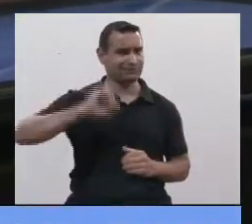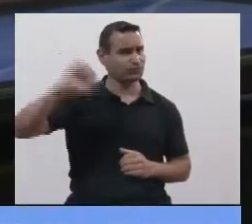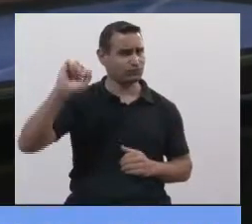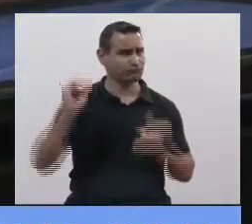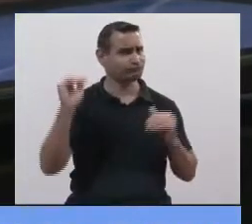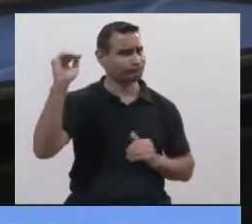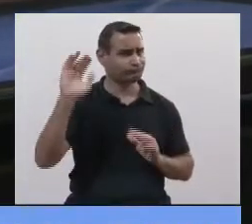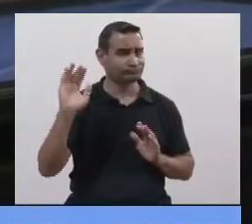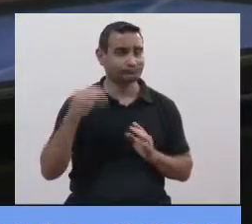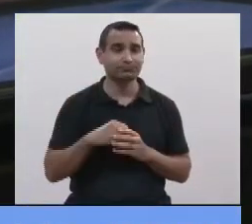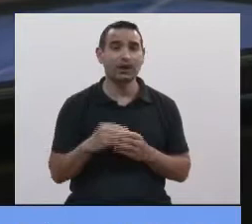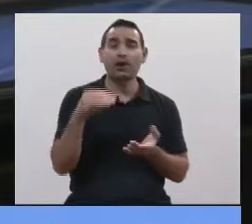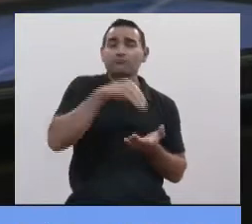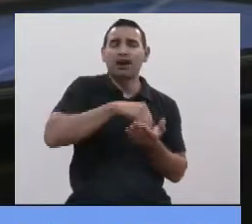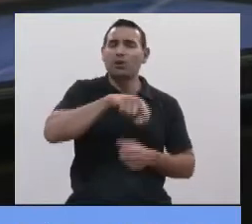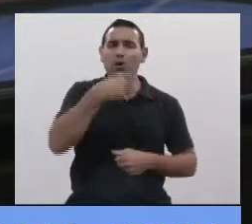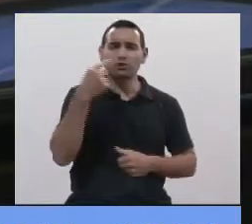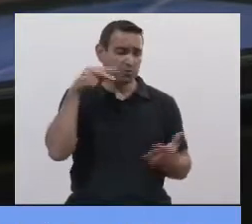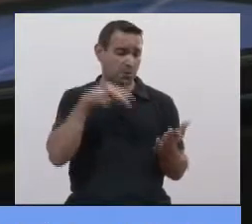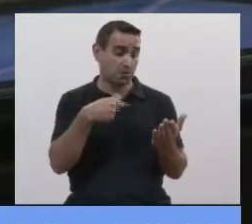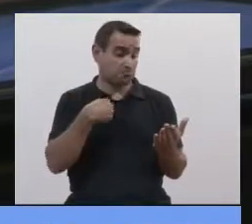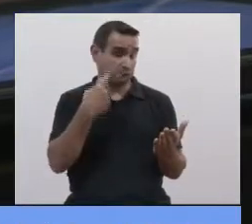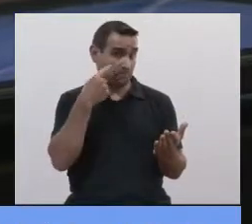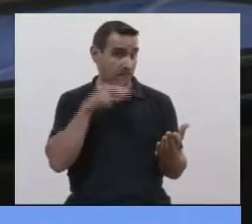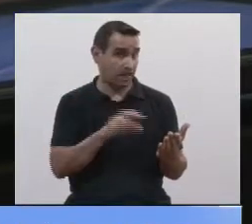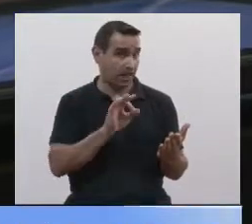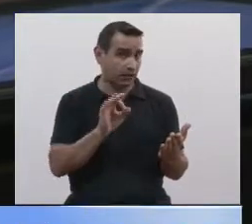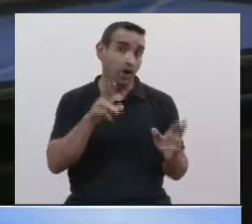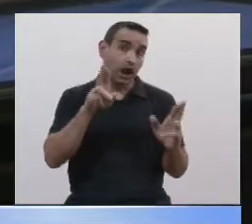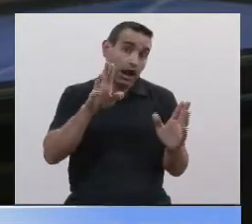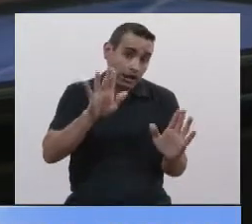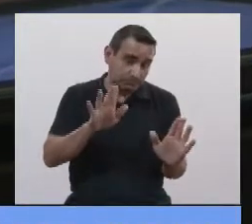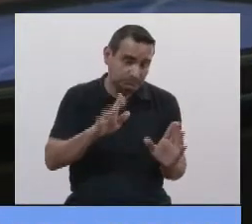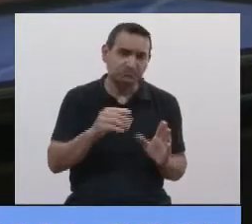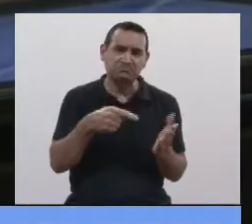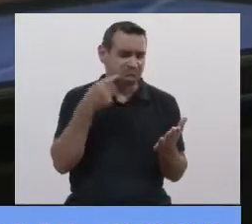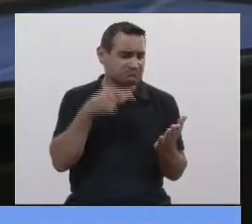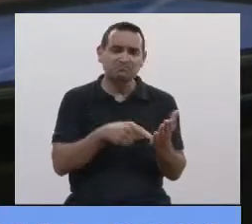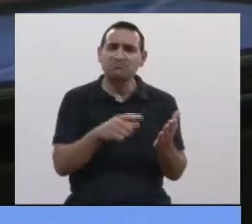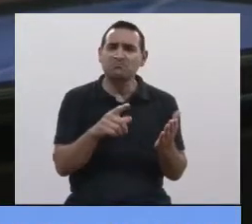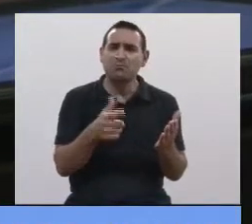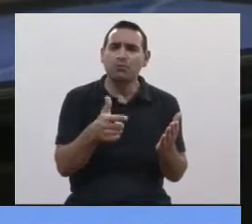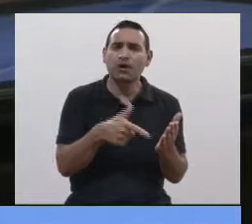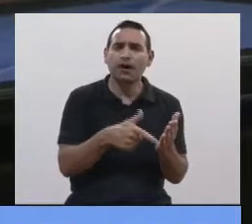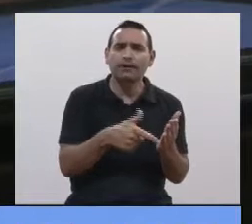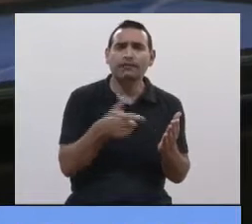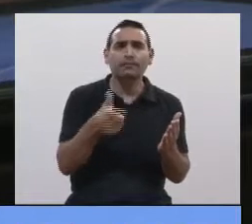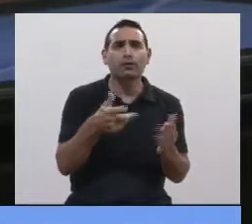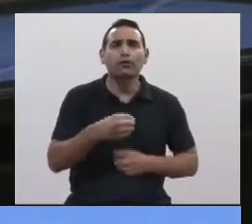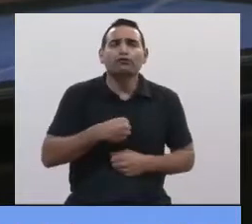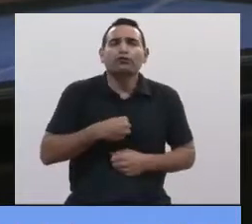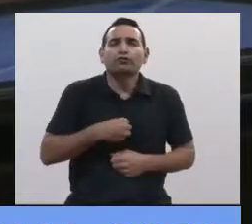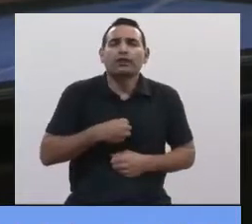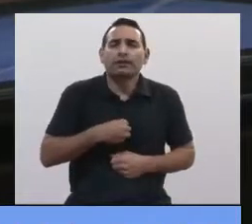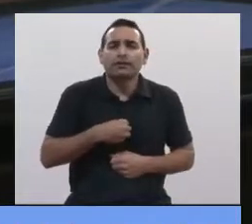Y otra cosa que no se ve, espero que lo hagan, pero no se ve, es que exista una voluntad